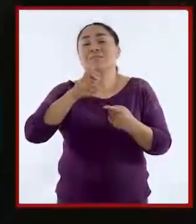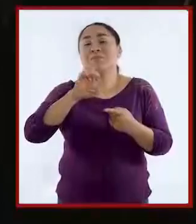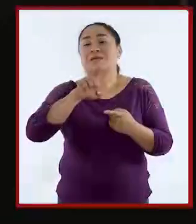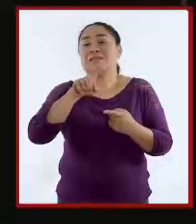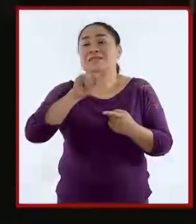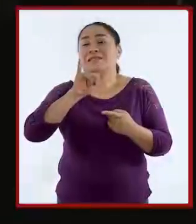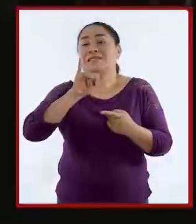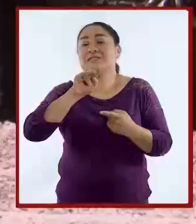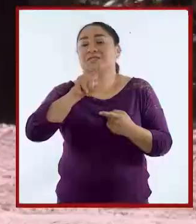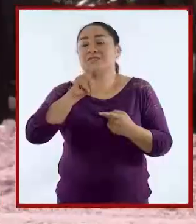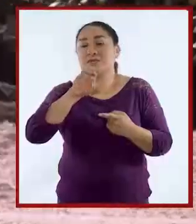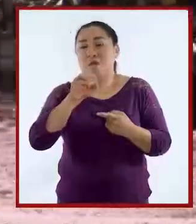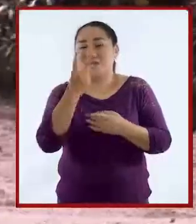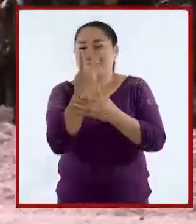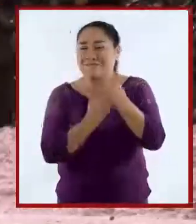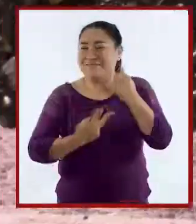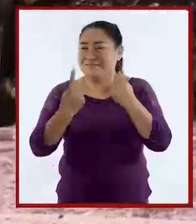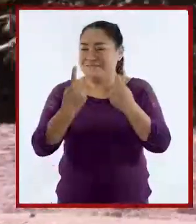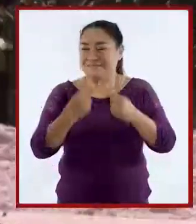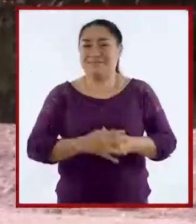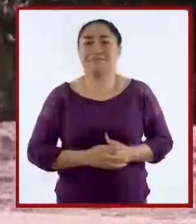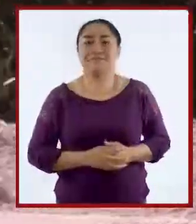le dicen los tarahumaras.